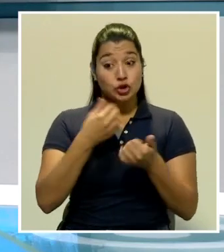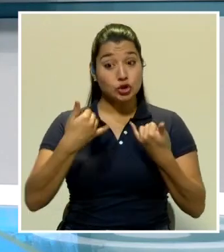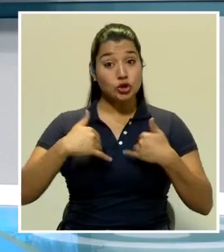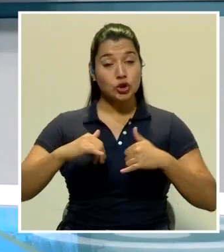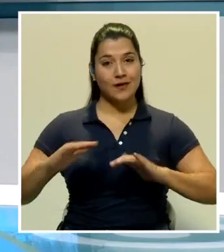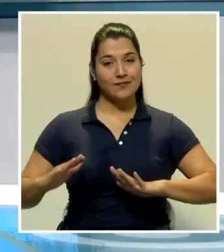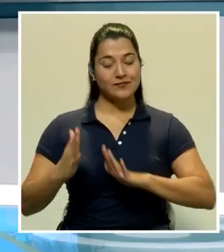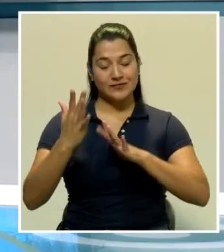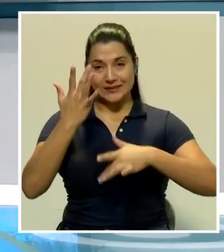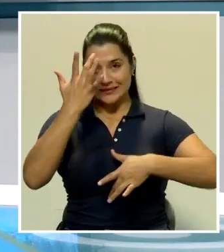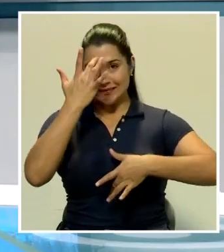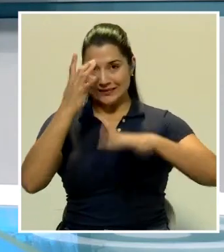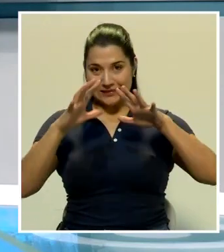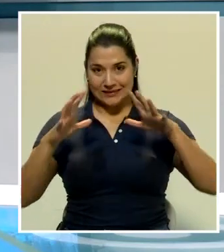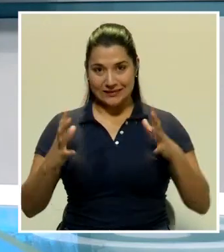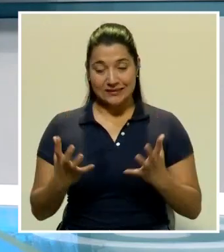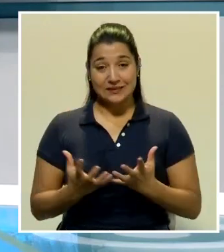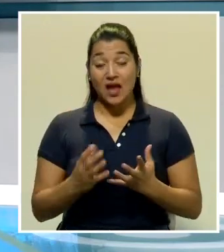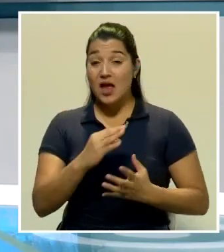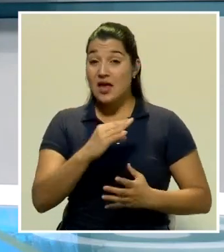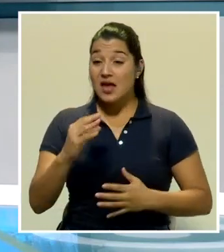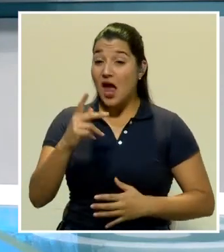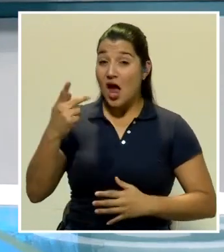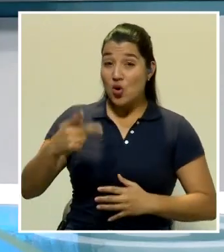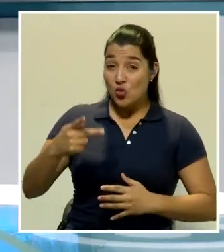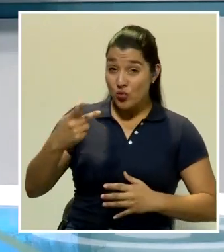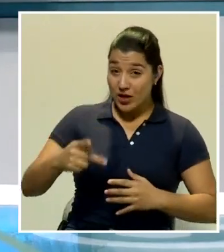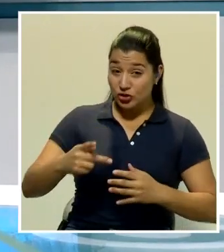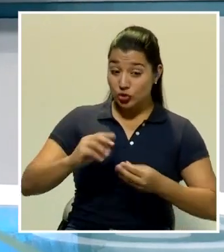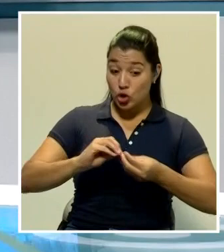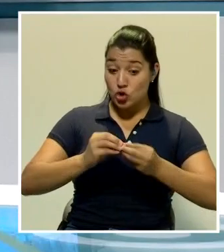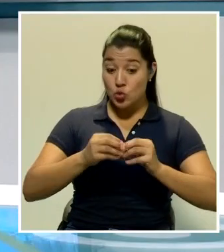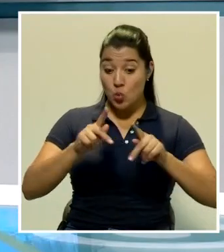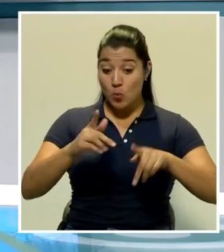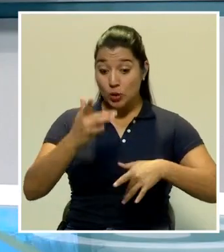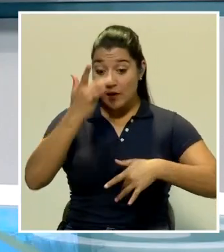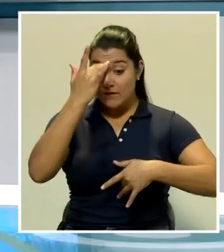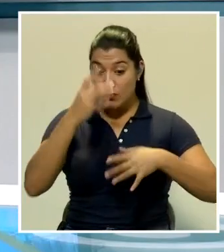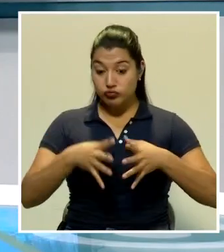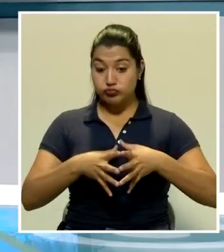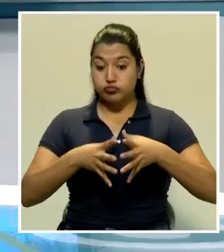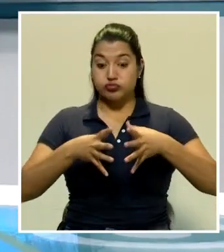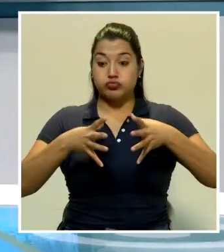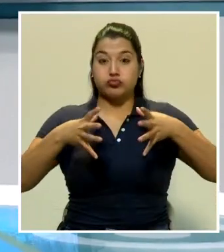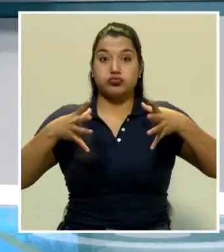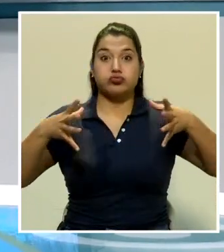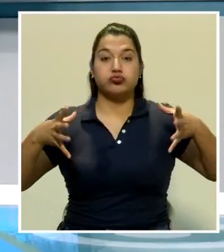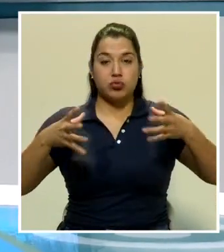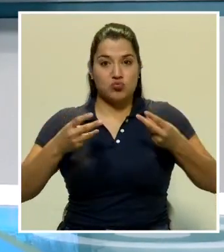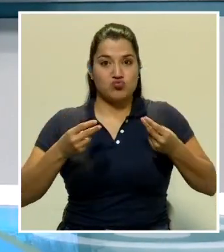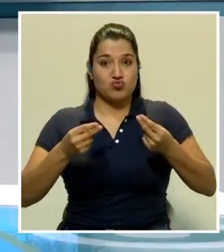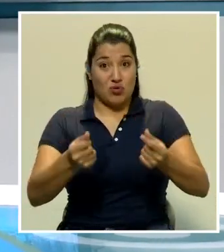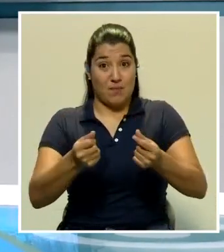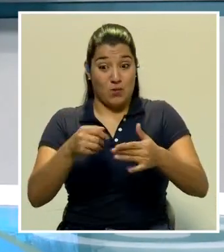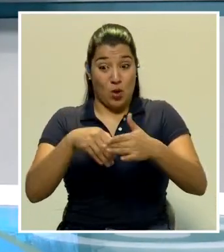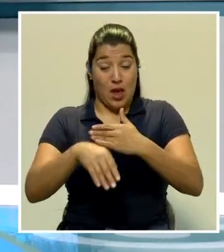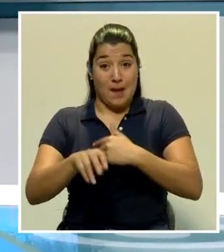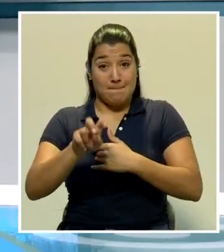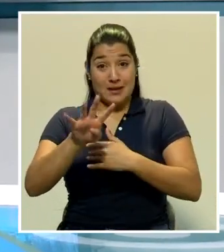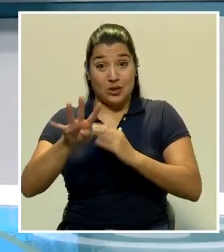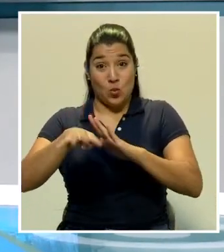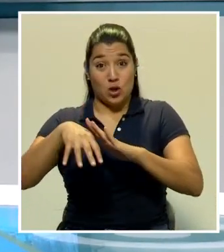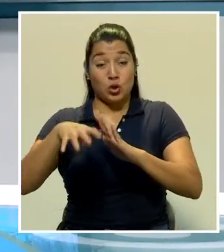pandemia y que el riesgo de que la cantidad de casos se incremente velozmente en solo 24 horas es